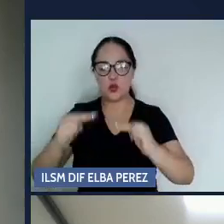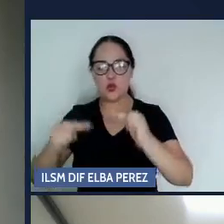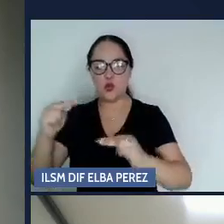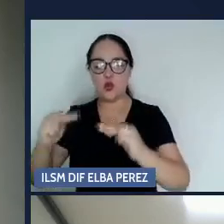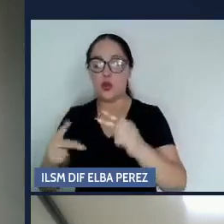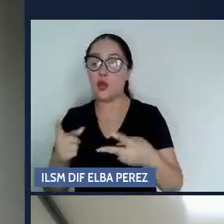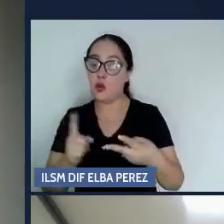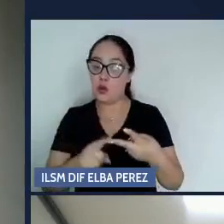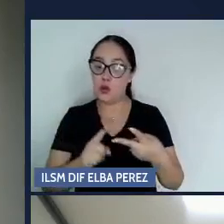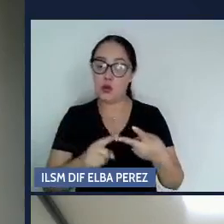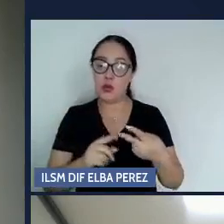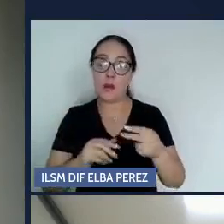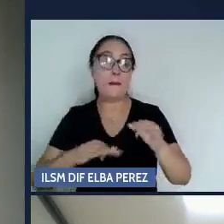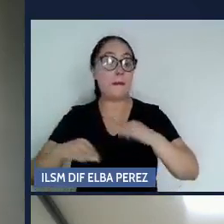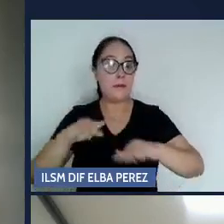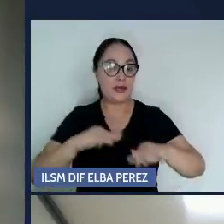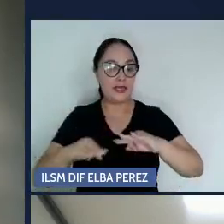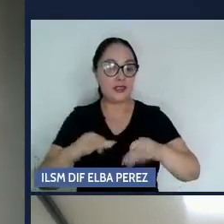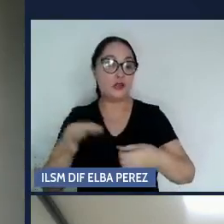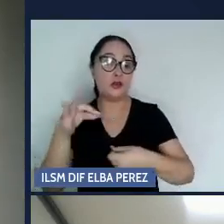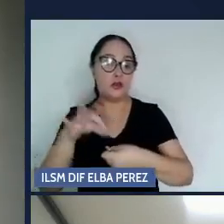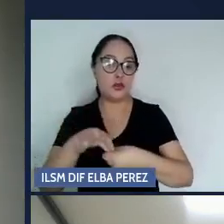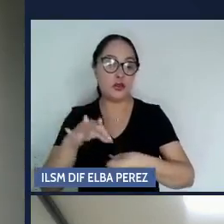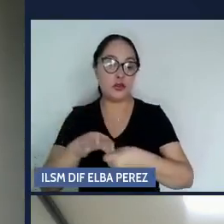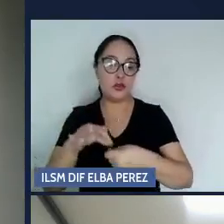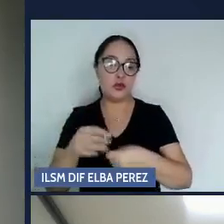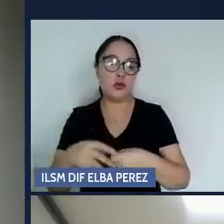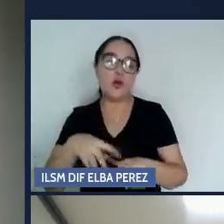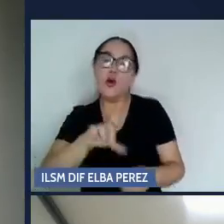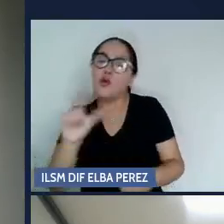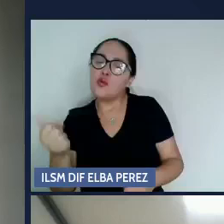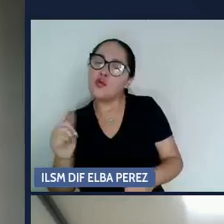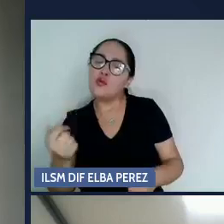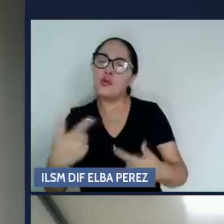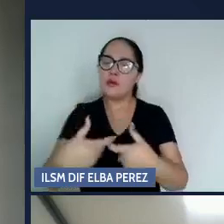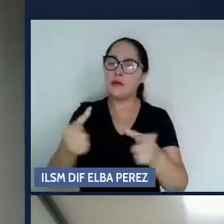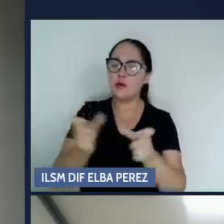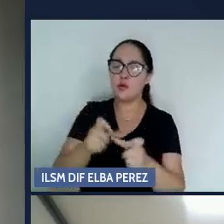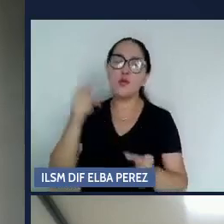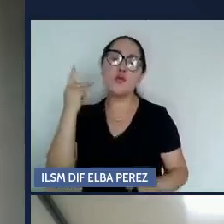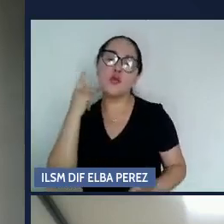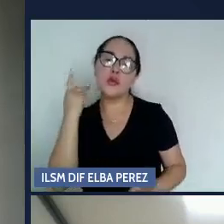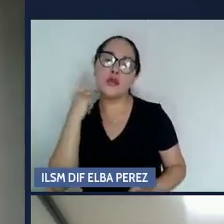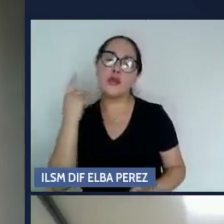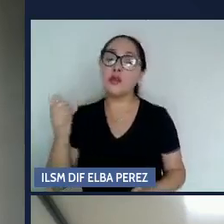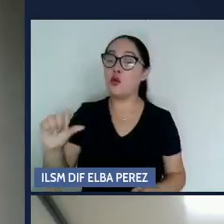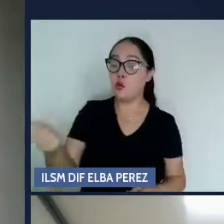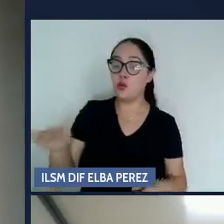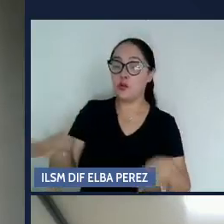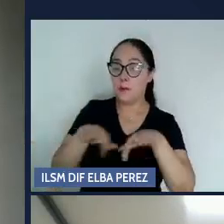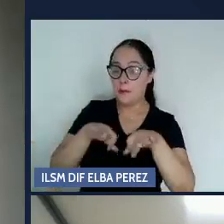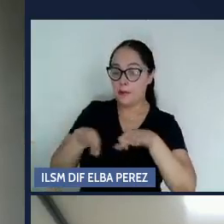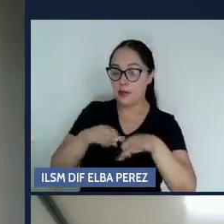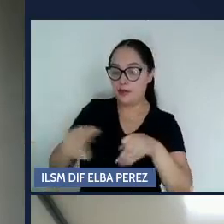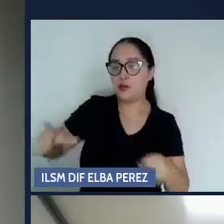electorales, personas funcionarias partidistas, personas servidoras públicas, personas que